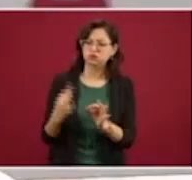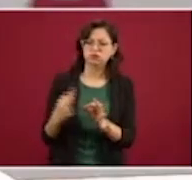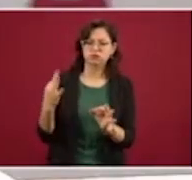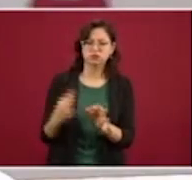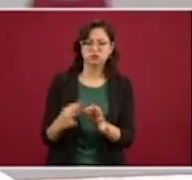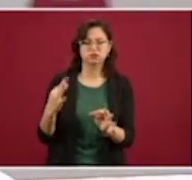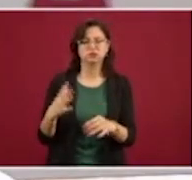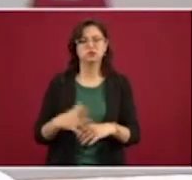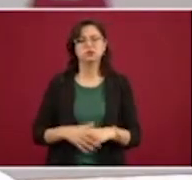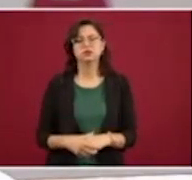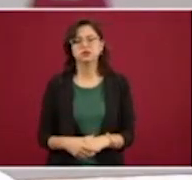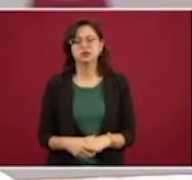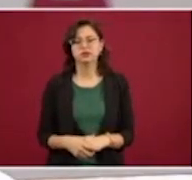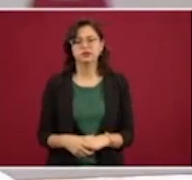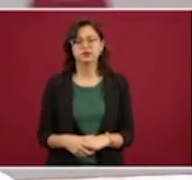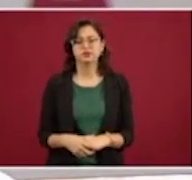están